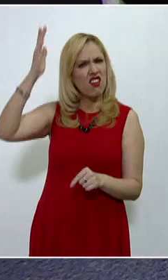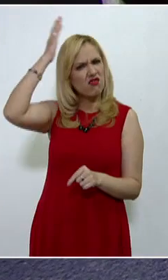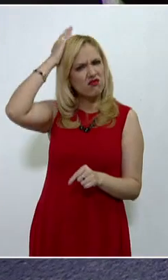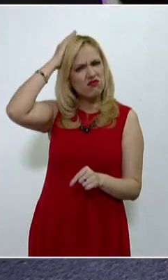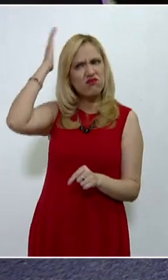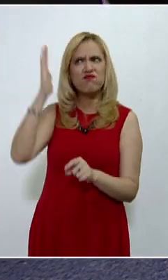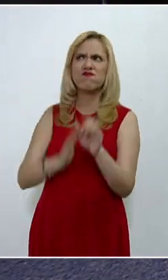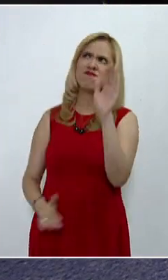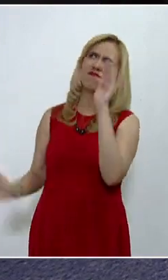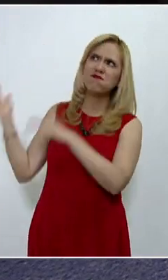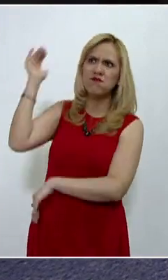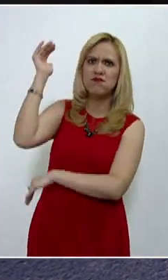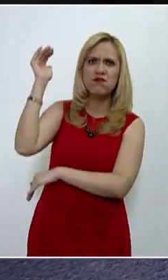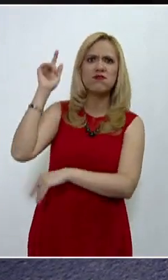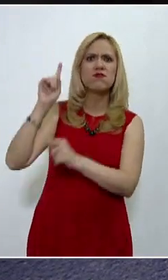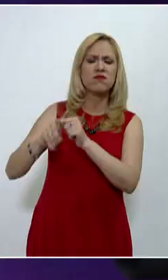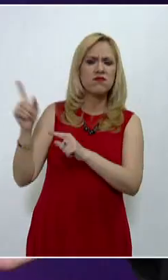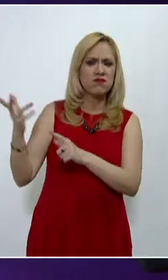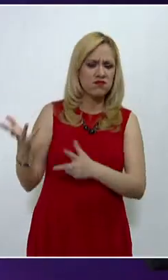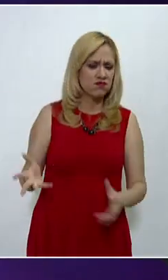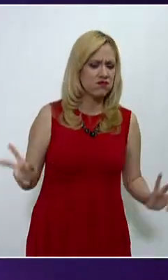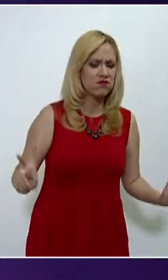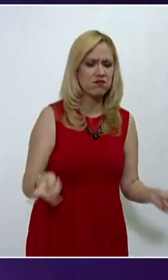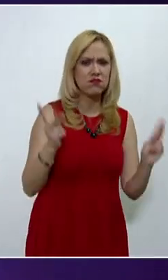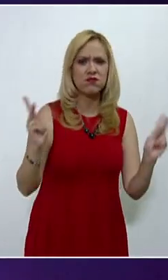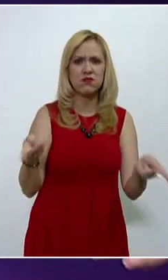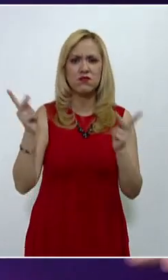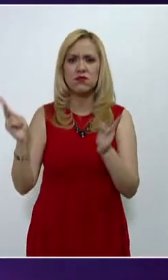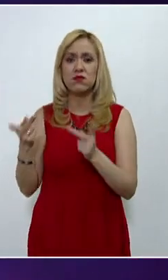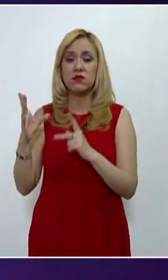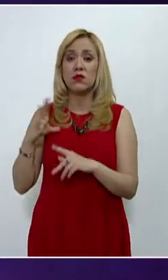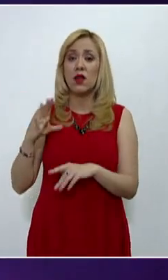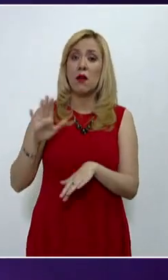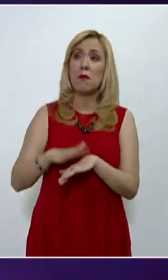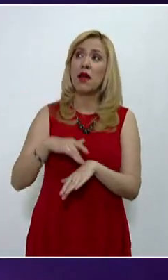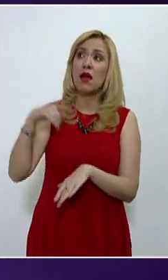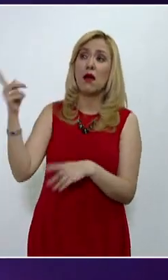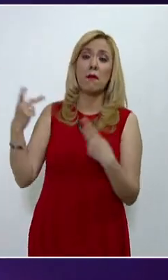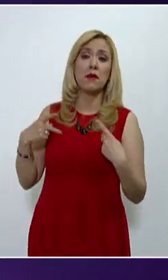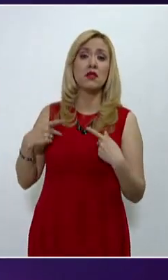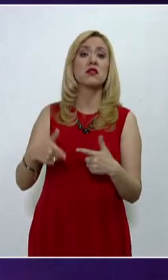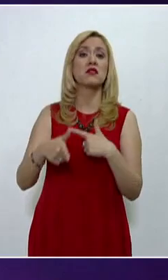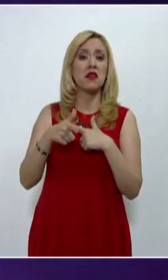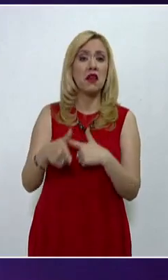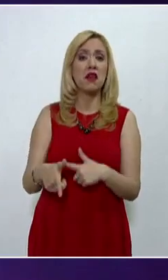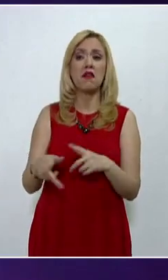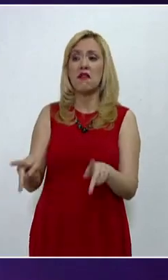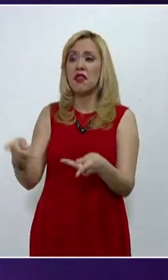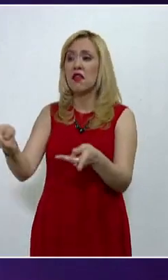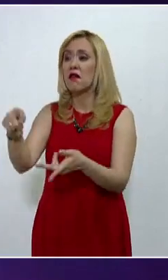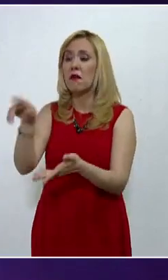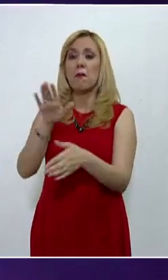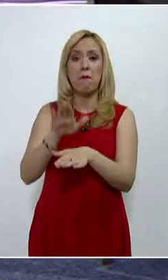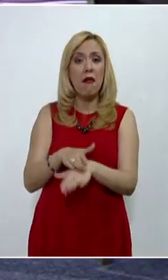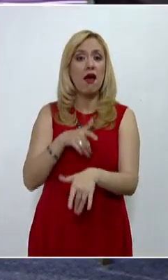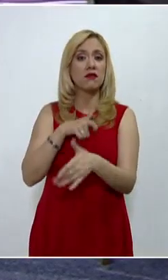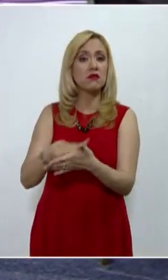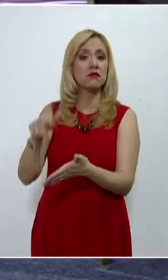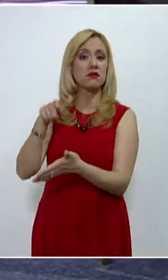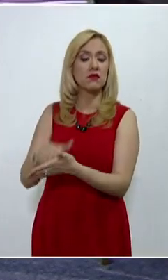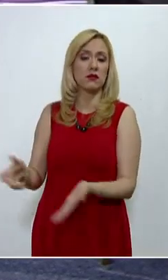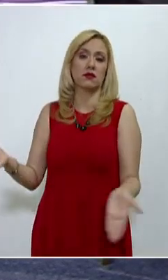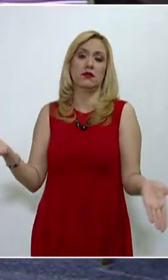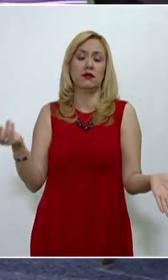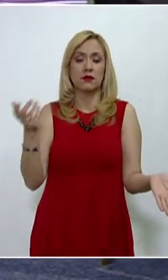seguir igual. Es decir, esas personas van a estar en la cárcel, pero otras más personas van a seguir comprando esas armas. Entonces, en el tema de eficiencia del sistema